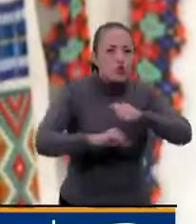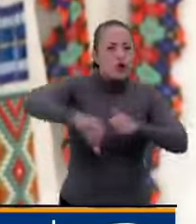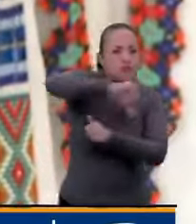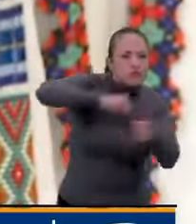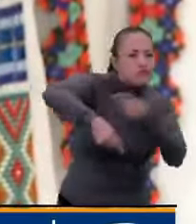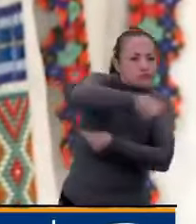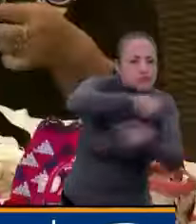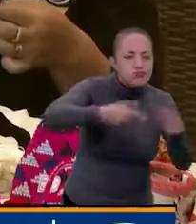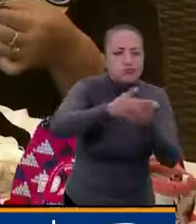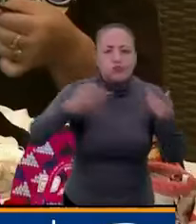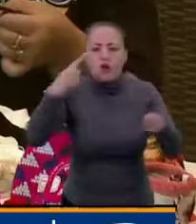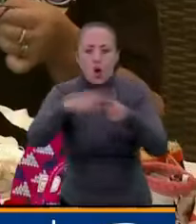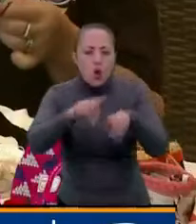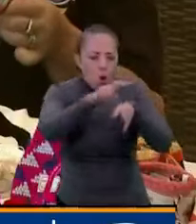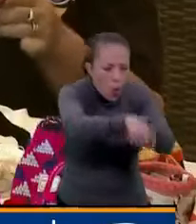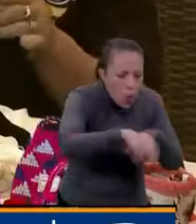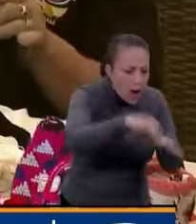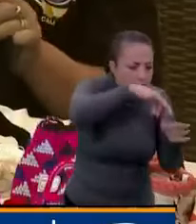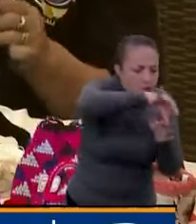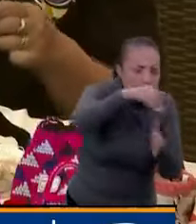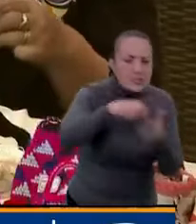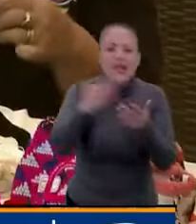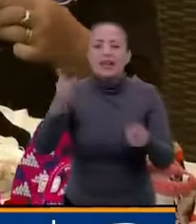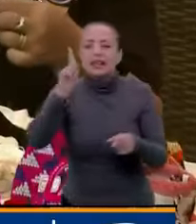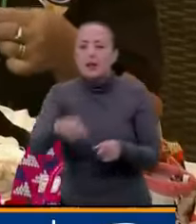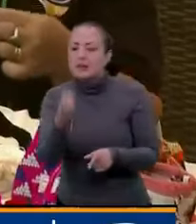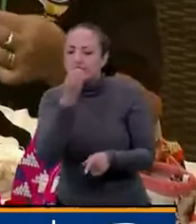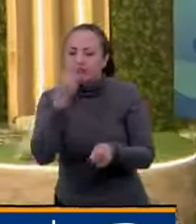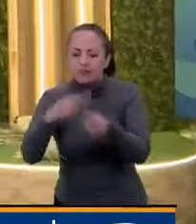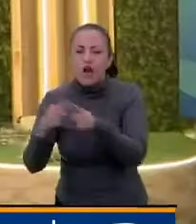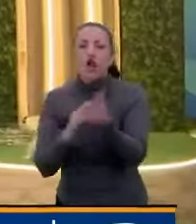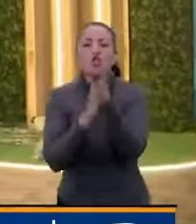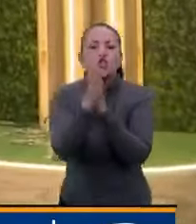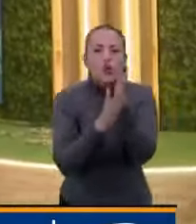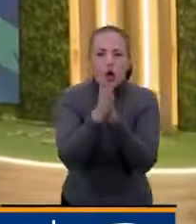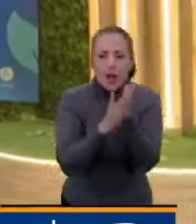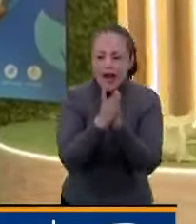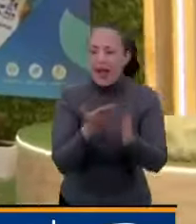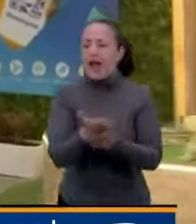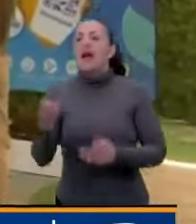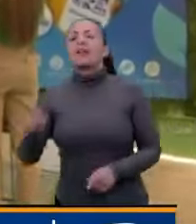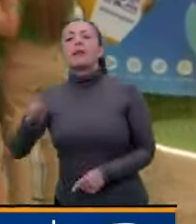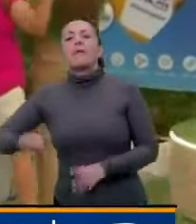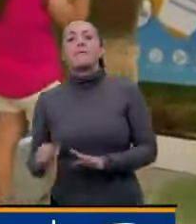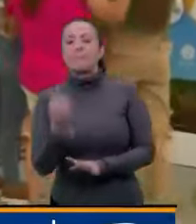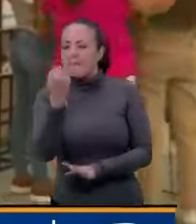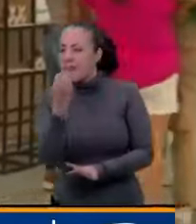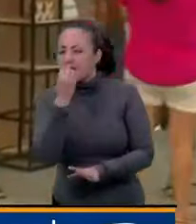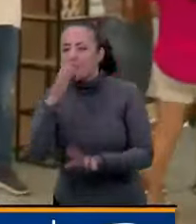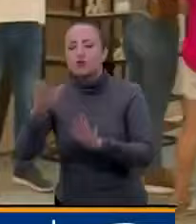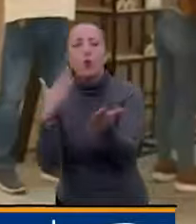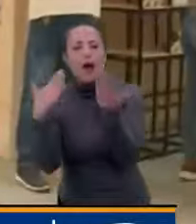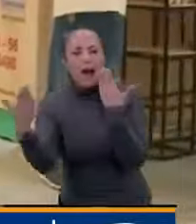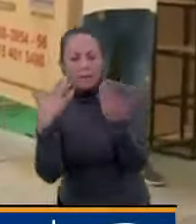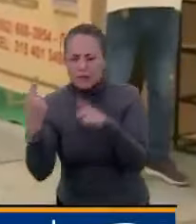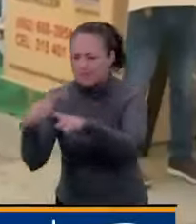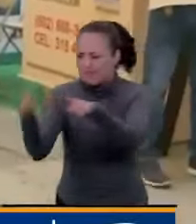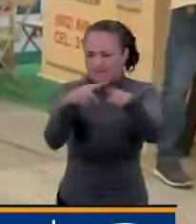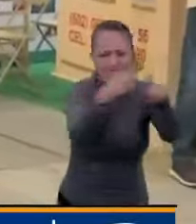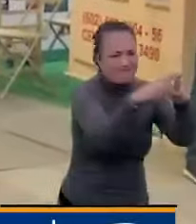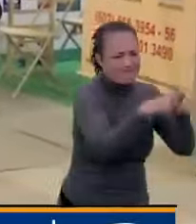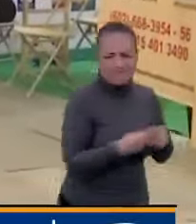oferta gastronómica súper interesante, también donde encuentra chocolatería, también pueden encontrar mercados campesinos, mejor dicho, todo